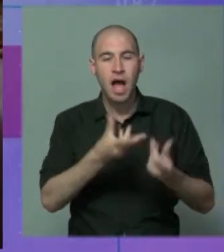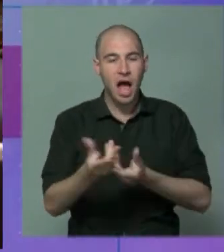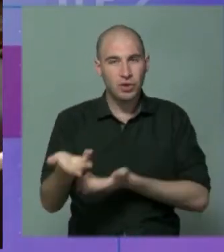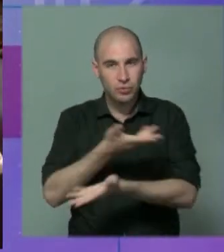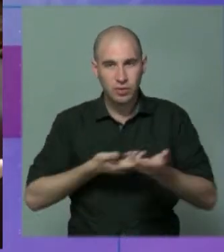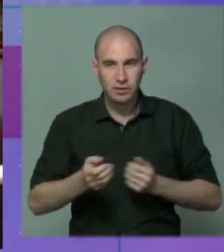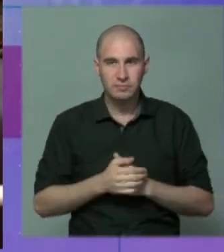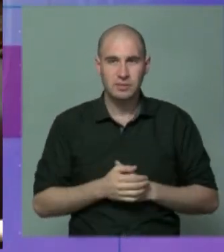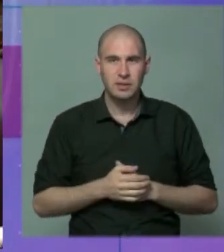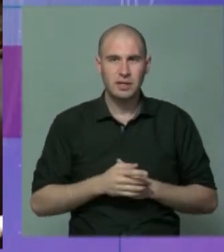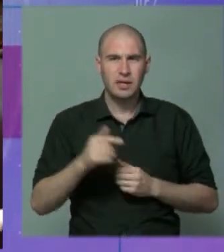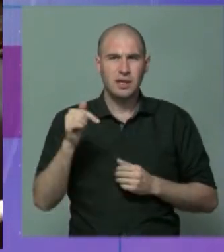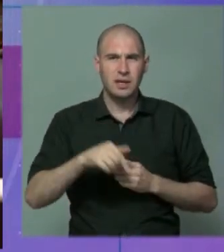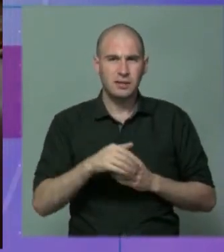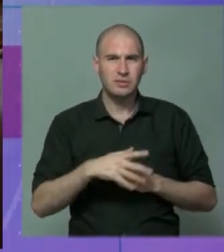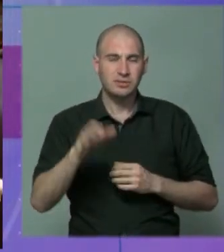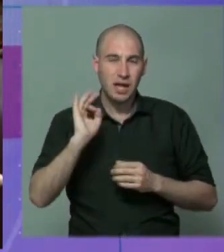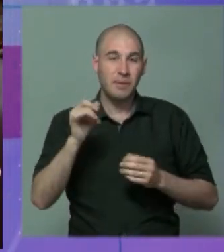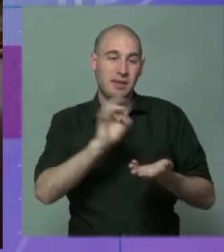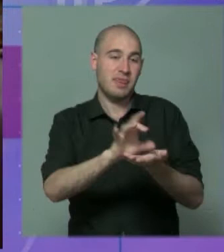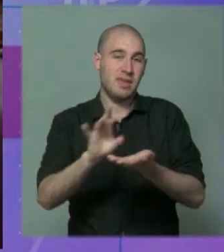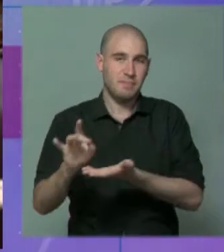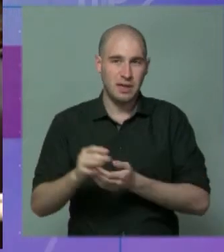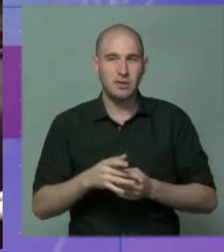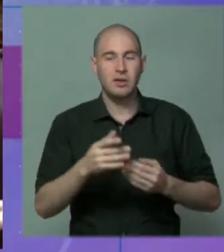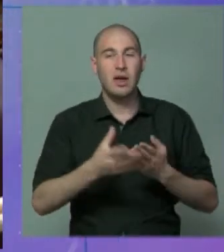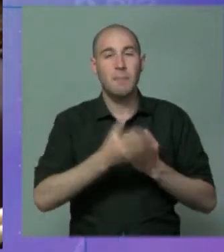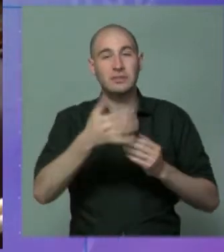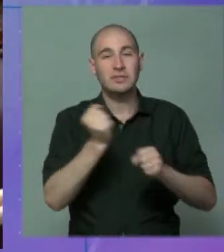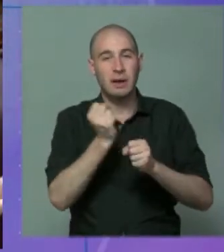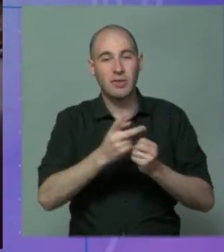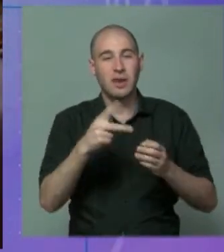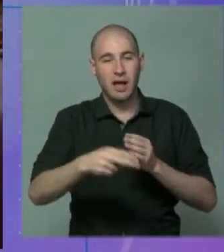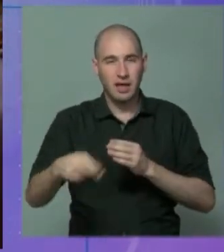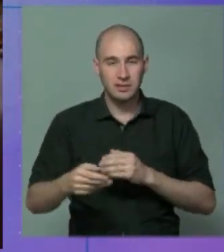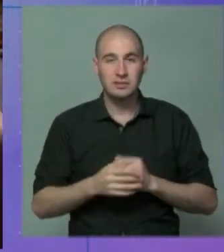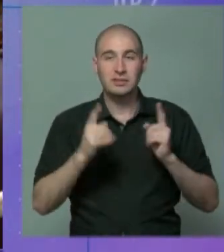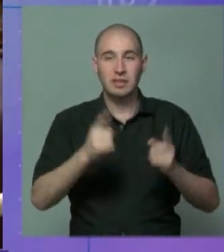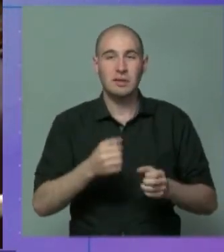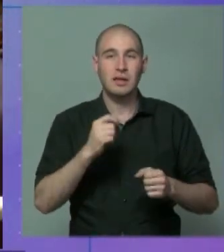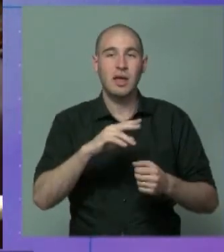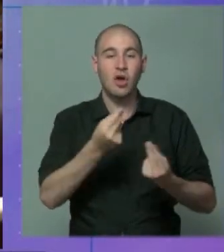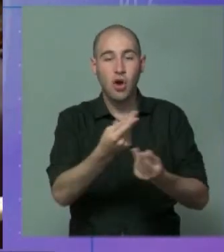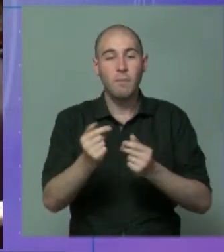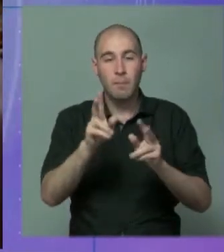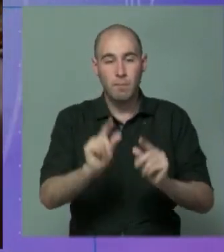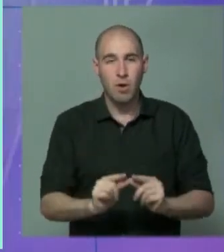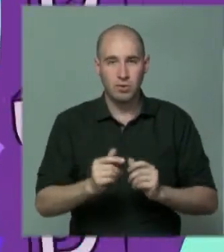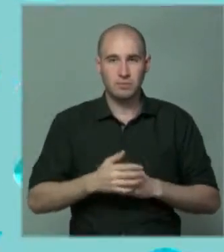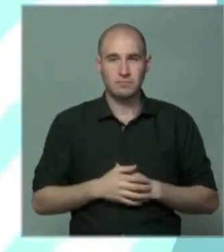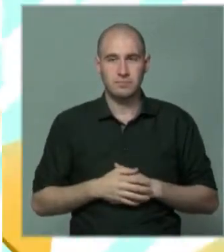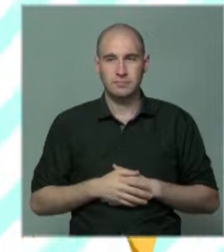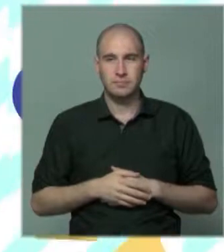colaboración. El resultado de estas políticas ya lo sabemos, son despidos, ajuste de los trabajadores y pérdida del poder adquisitivo de los